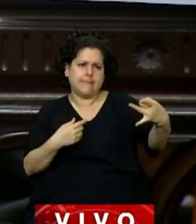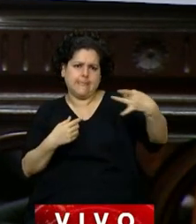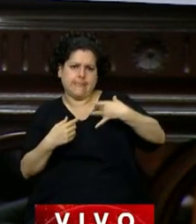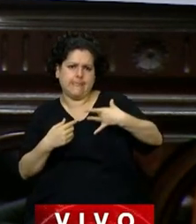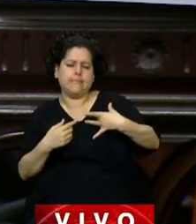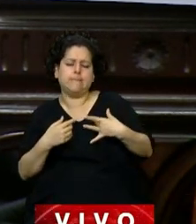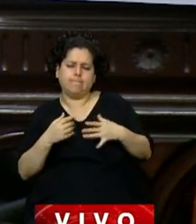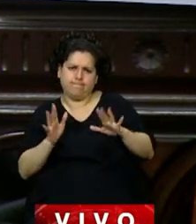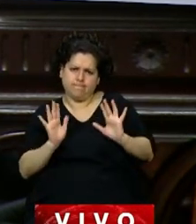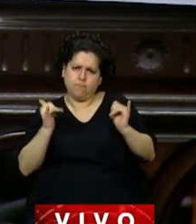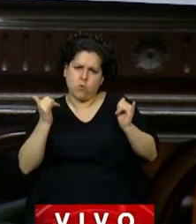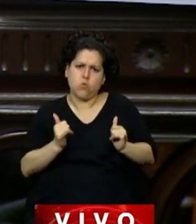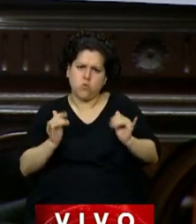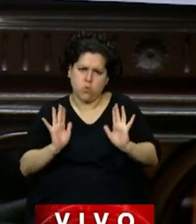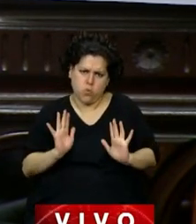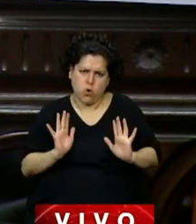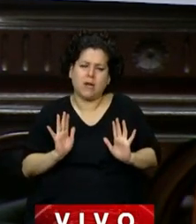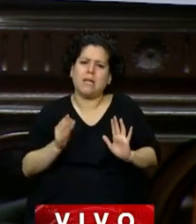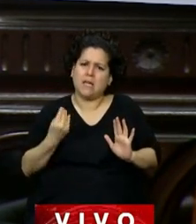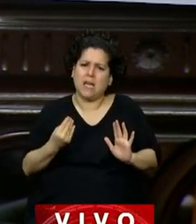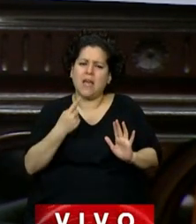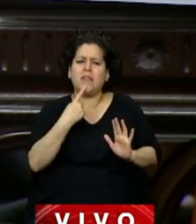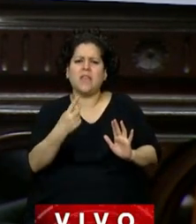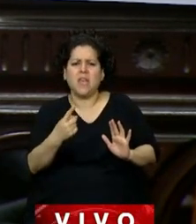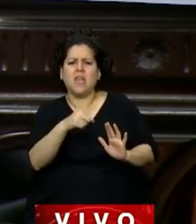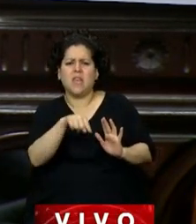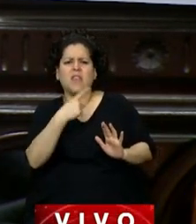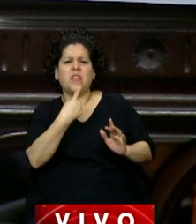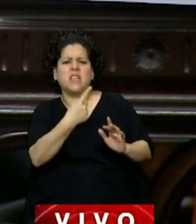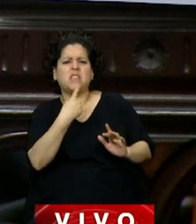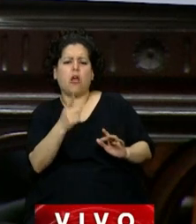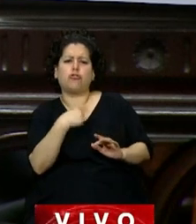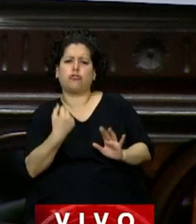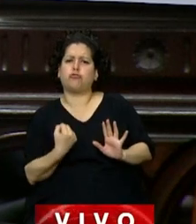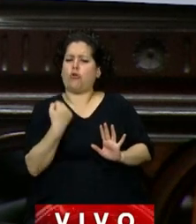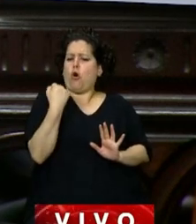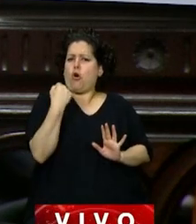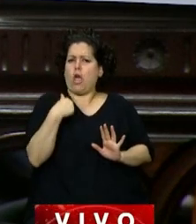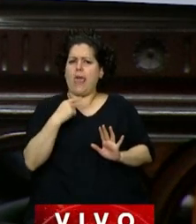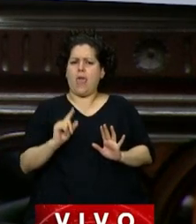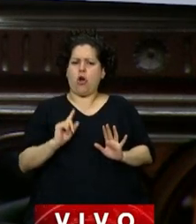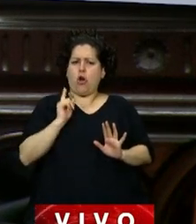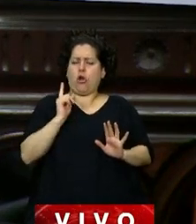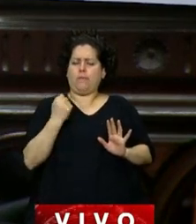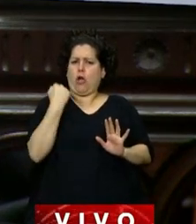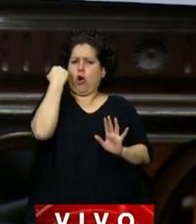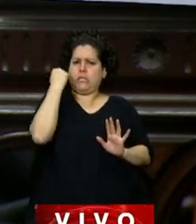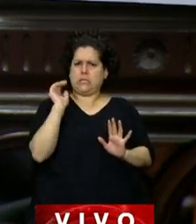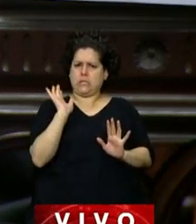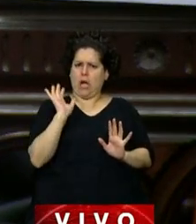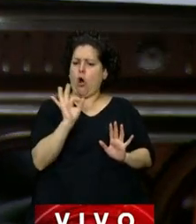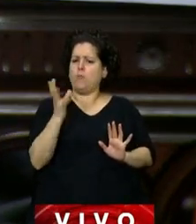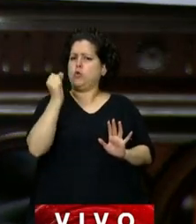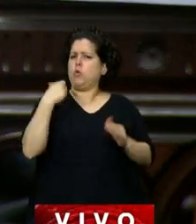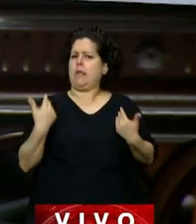pero sí calificaciones, en donde dijeron que éramos mezquinos y oportunistas. Yo creo que mezquinos son aquellos